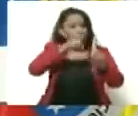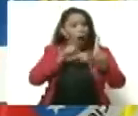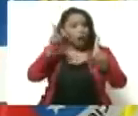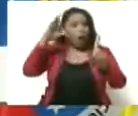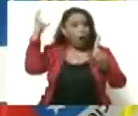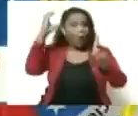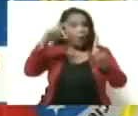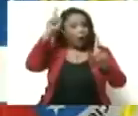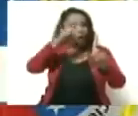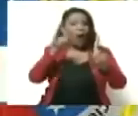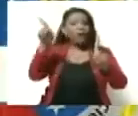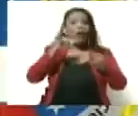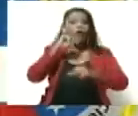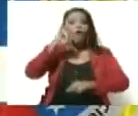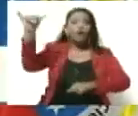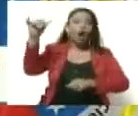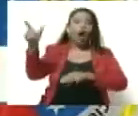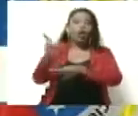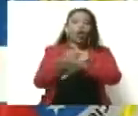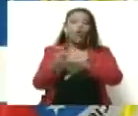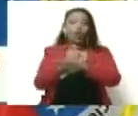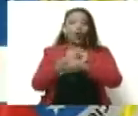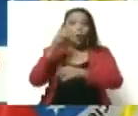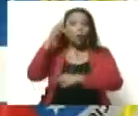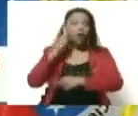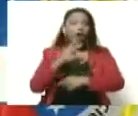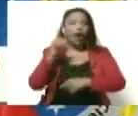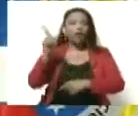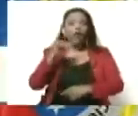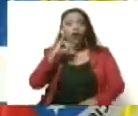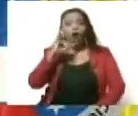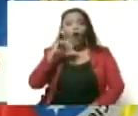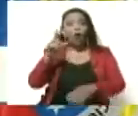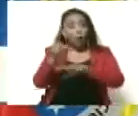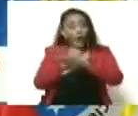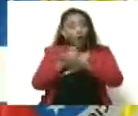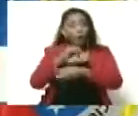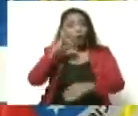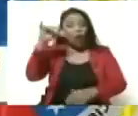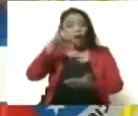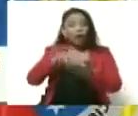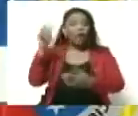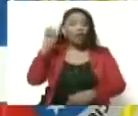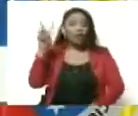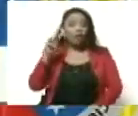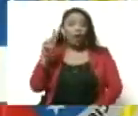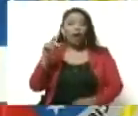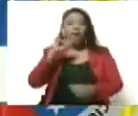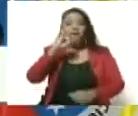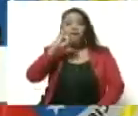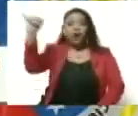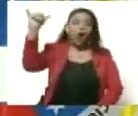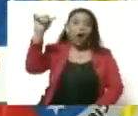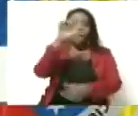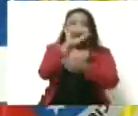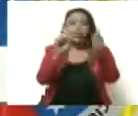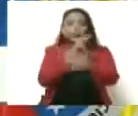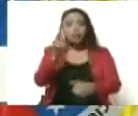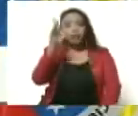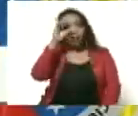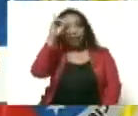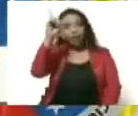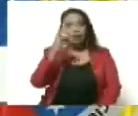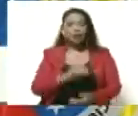Esto lo denunció el gobierno bolivariano, esto lo denunció el Estado venezolano, esto lo denunció la vicepresidenta ejecutiva por instrucciones precisas de